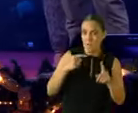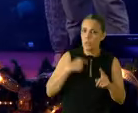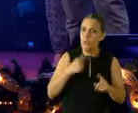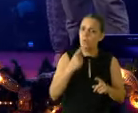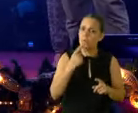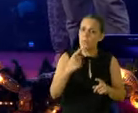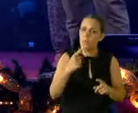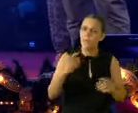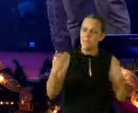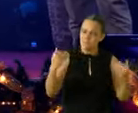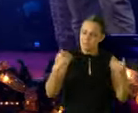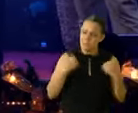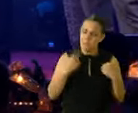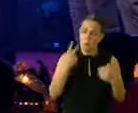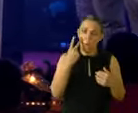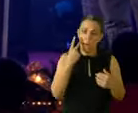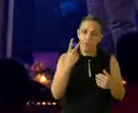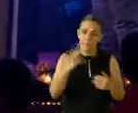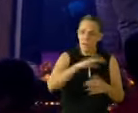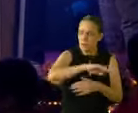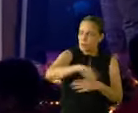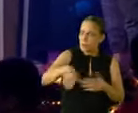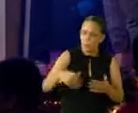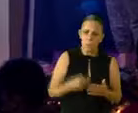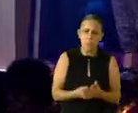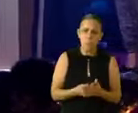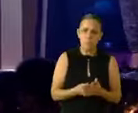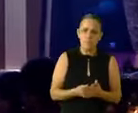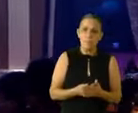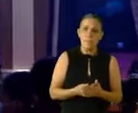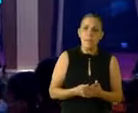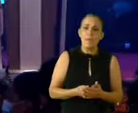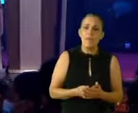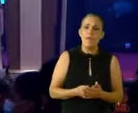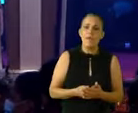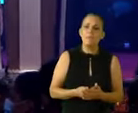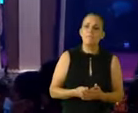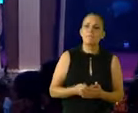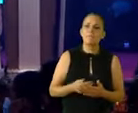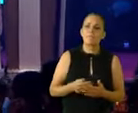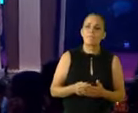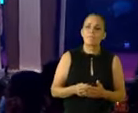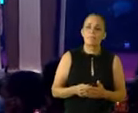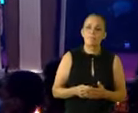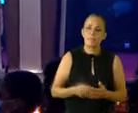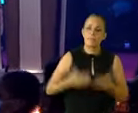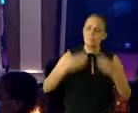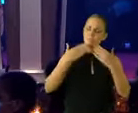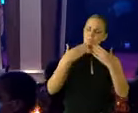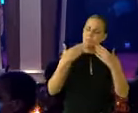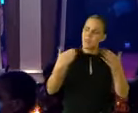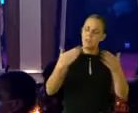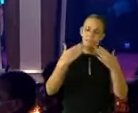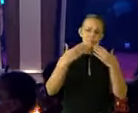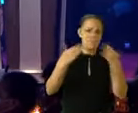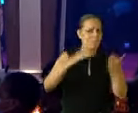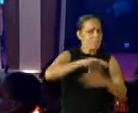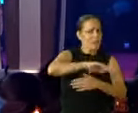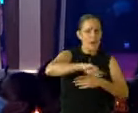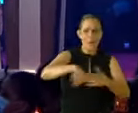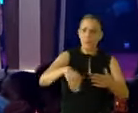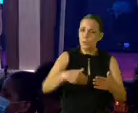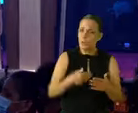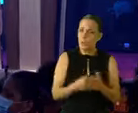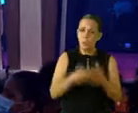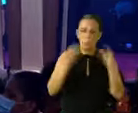Los felicito, yo felicito a todos los que son parte de JC Club, todos los voluntarios, todos los maestros, todos los que oran.